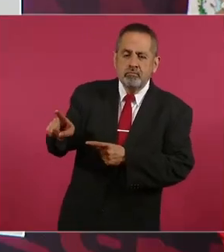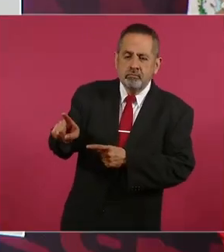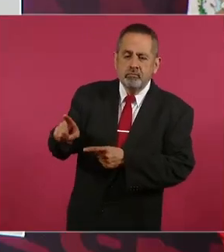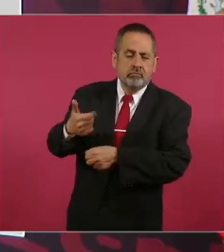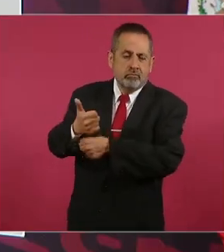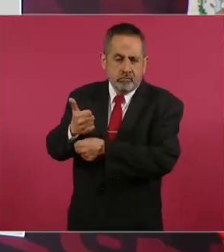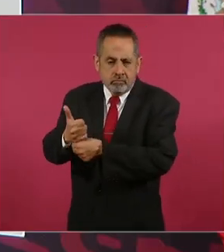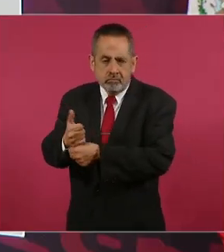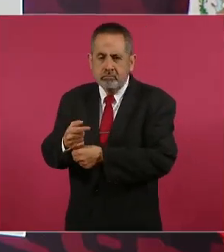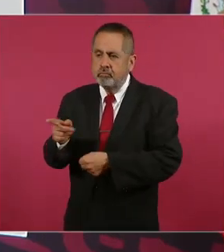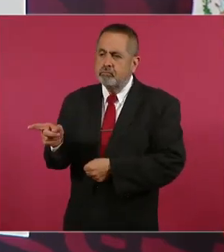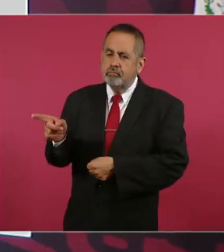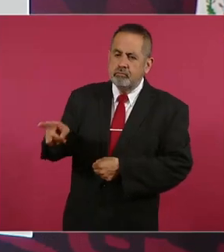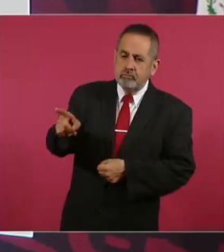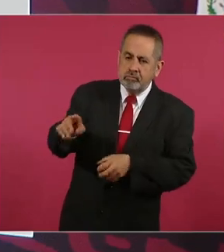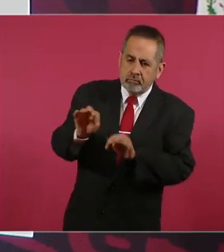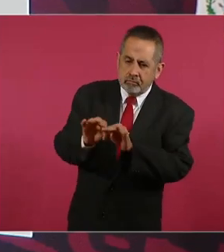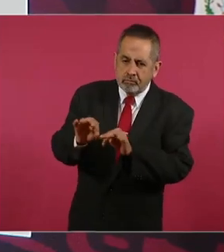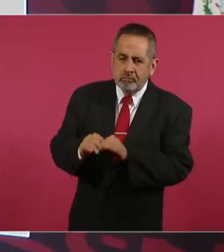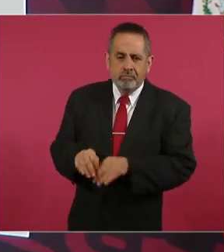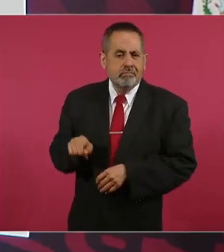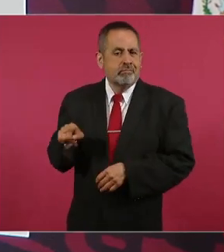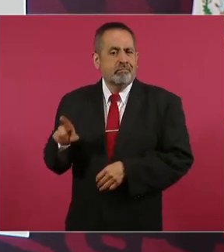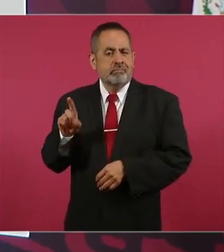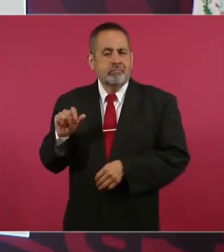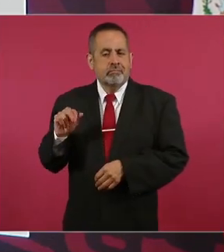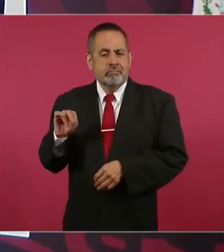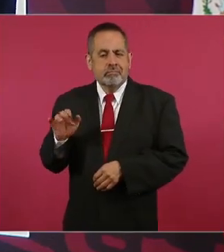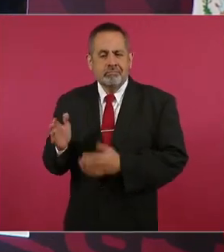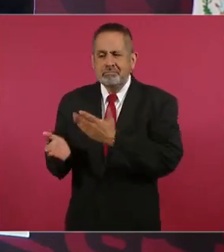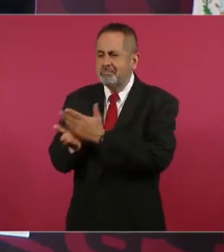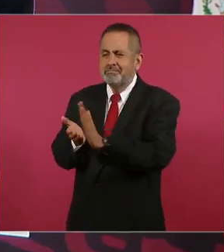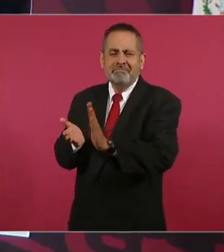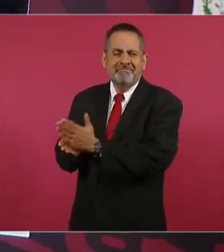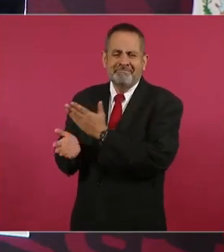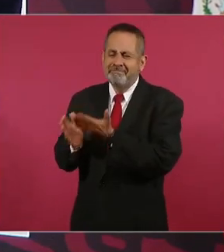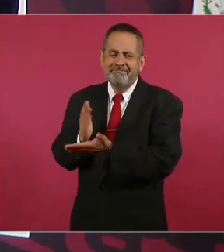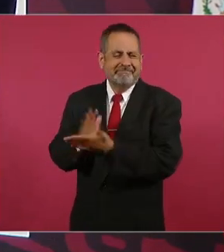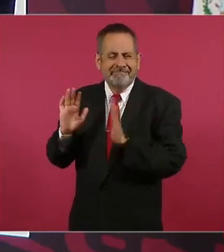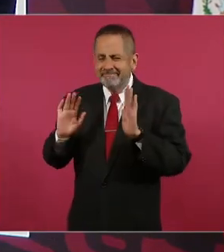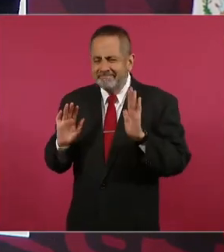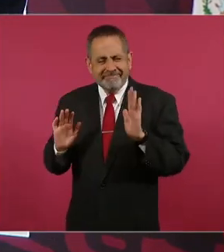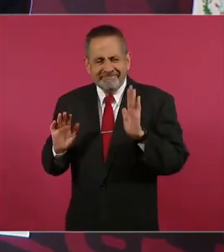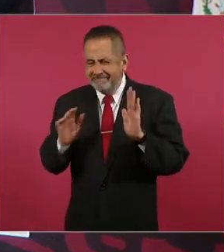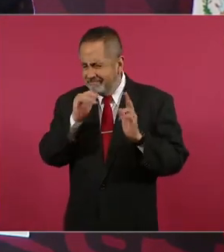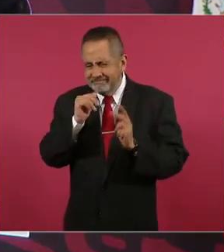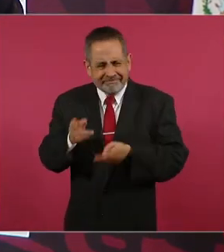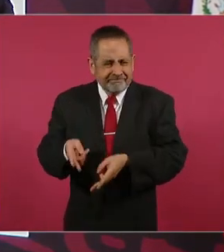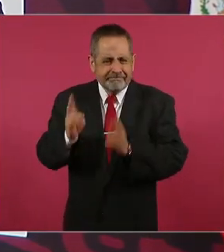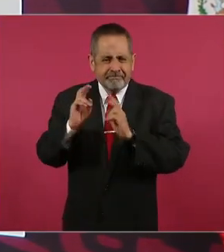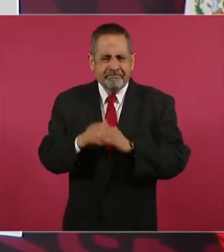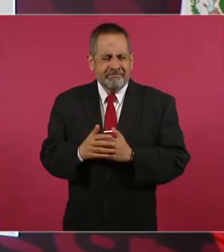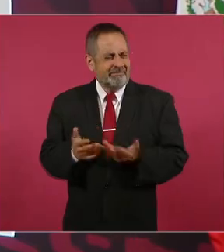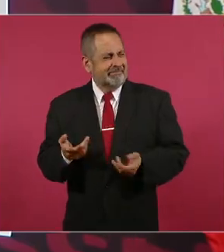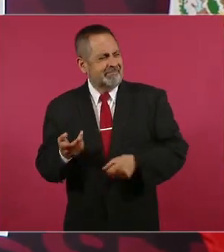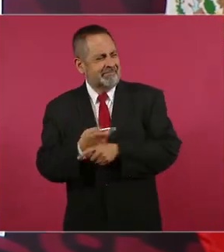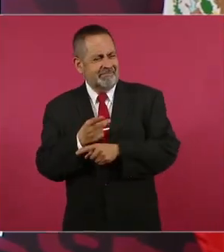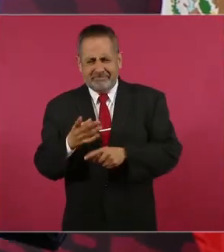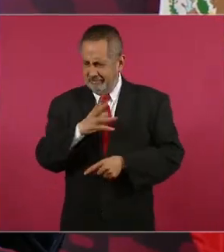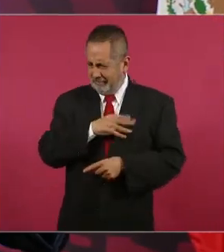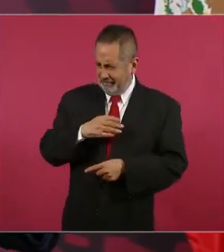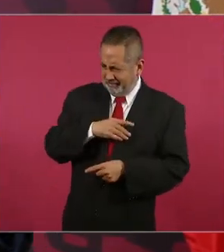¿Y qué tiene que ver, Daniel? ¿Nos van a juzgar? ¿O qué tienen que ver los hijos? ¿Qué tiene que